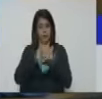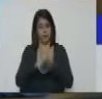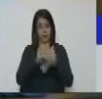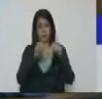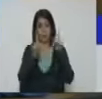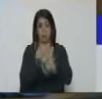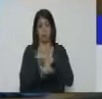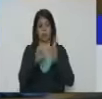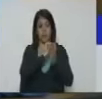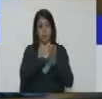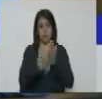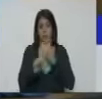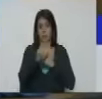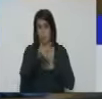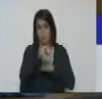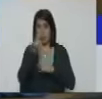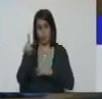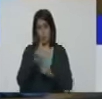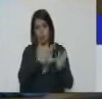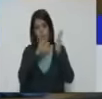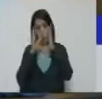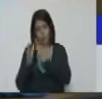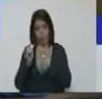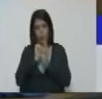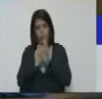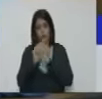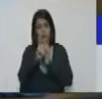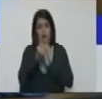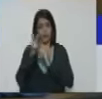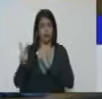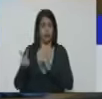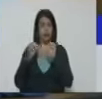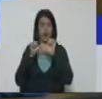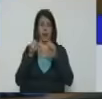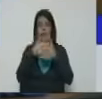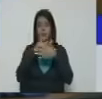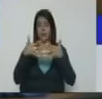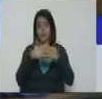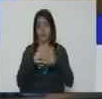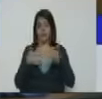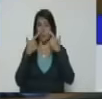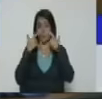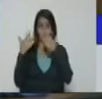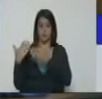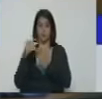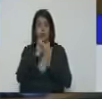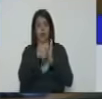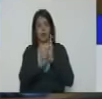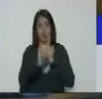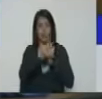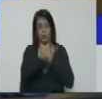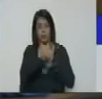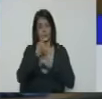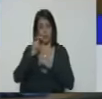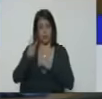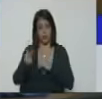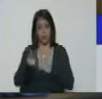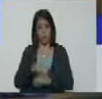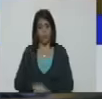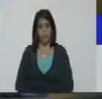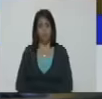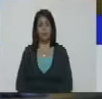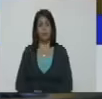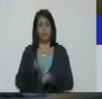con modificación el artículo 21, el cual pasa a ser el artículo 22, quedando redactado en los siguientes términos. Artículo